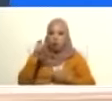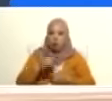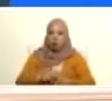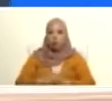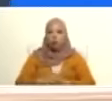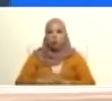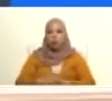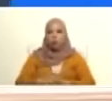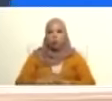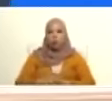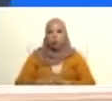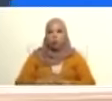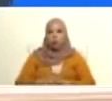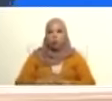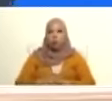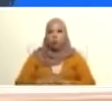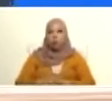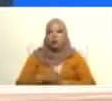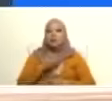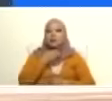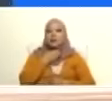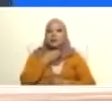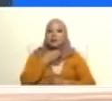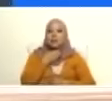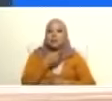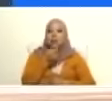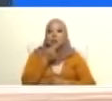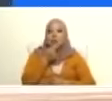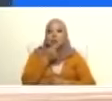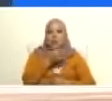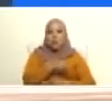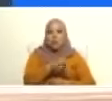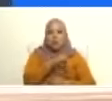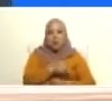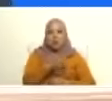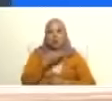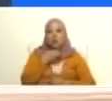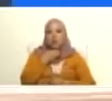el obispo mayor, Monseñor Nicolás Ernesto,